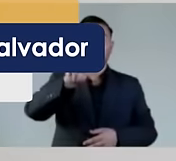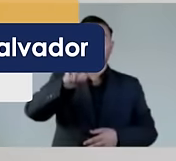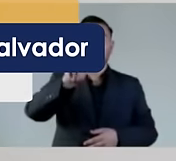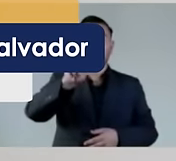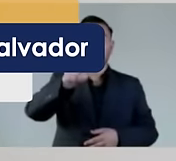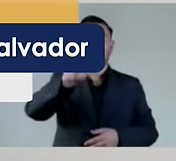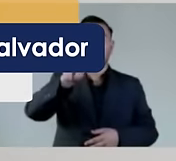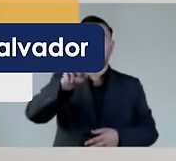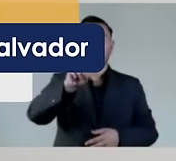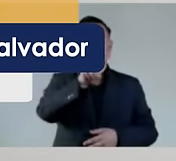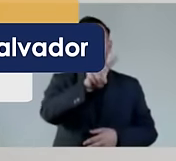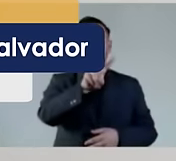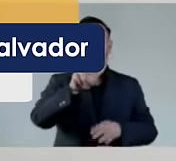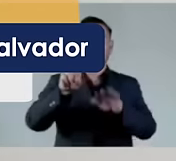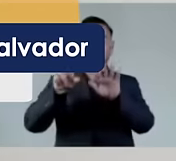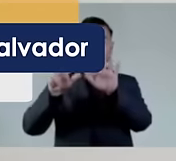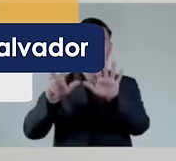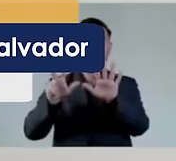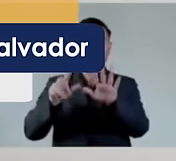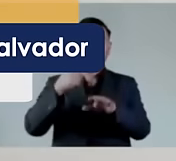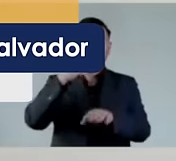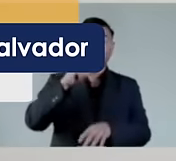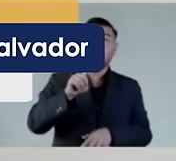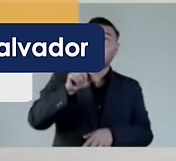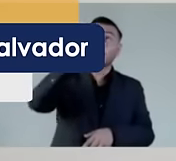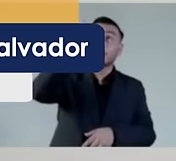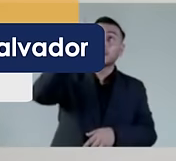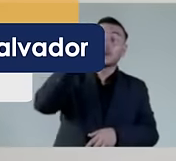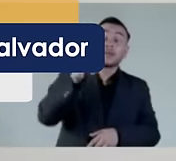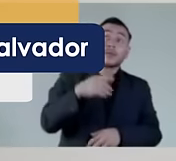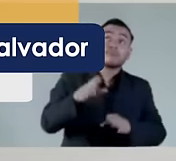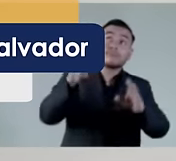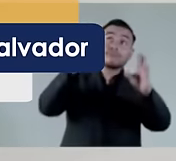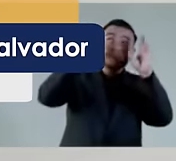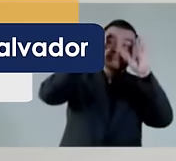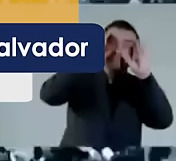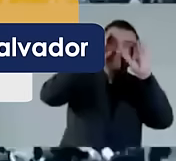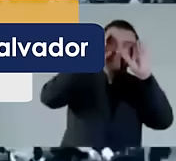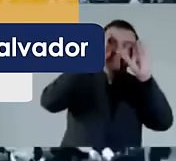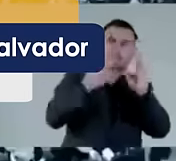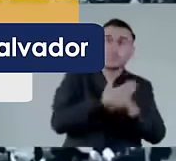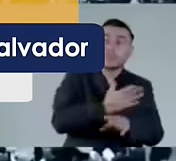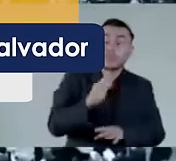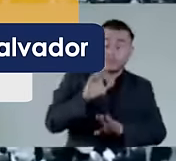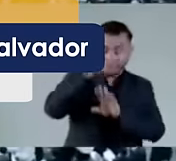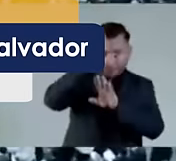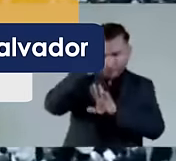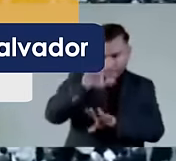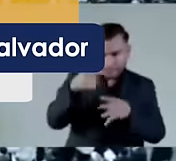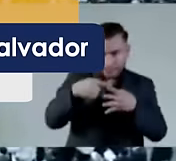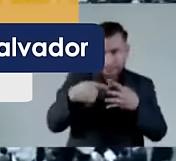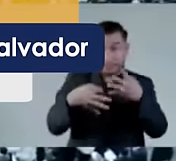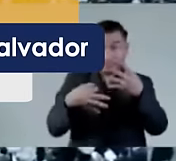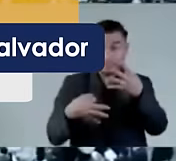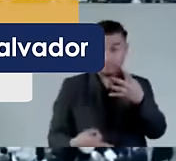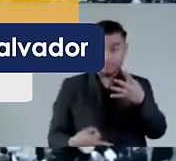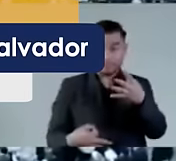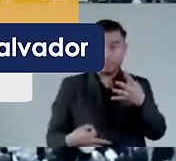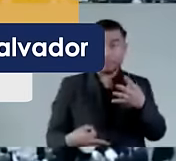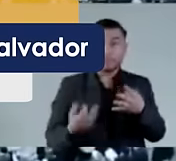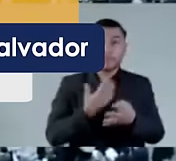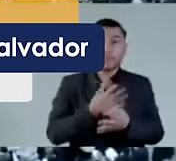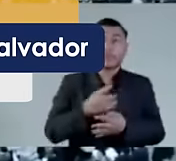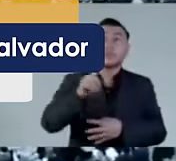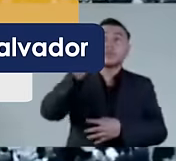salvador si hoy eres la voz de jehová tu dios para guardar los mandamientos jehová se